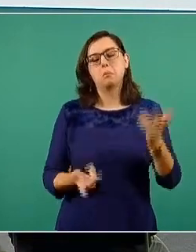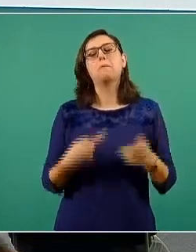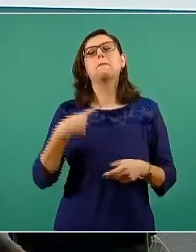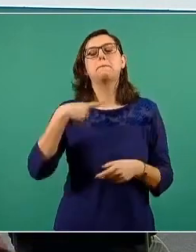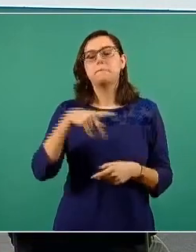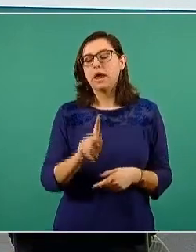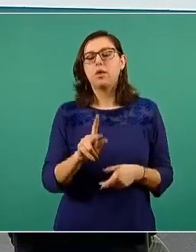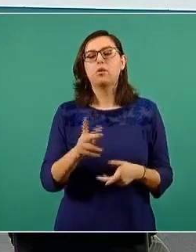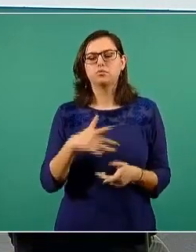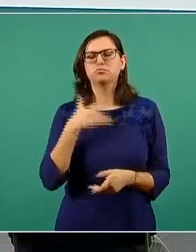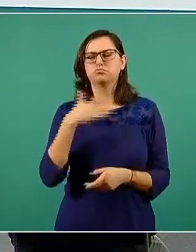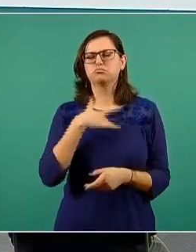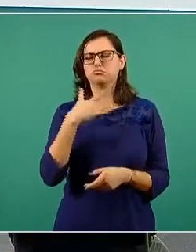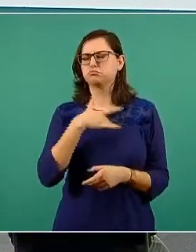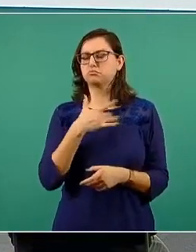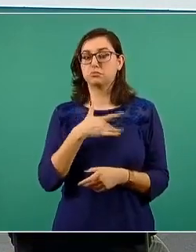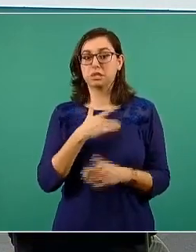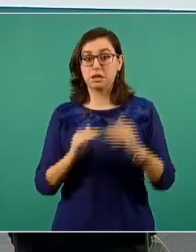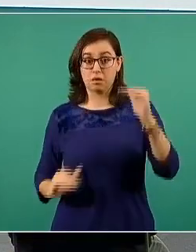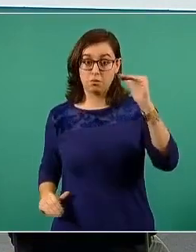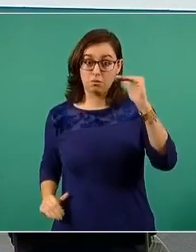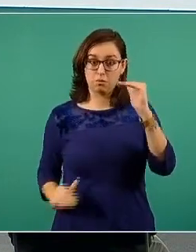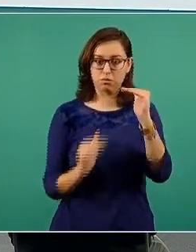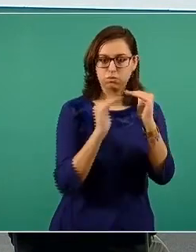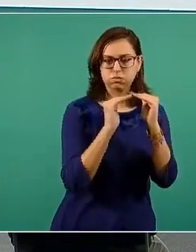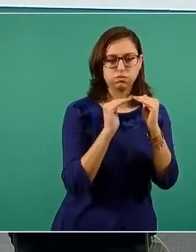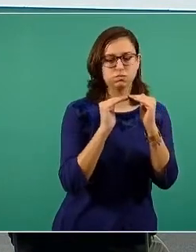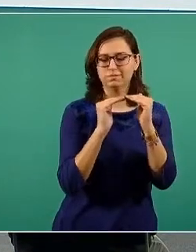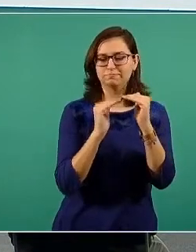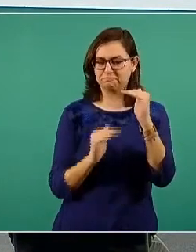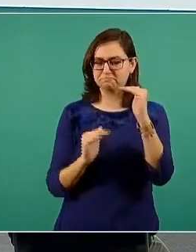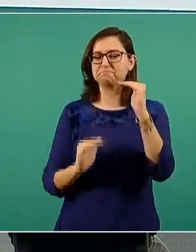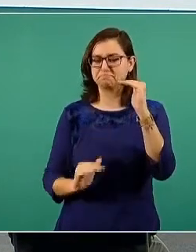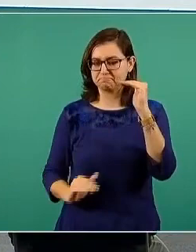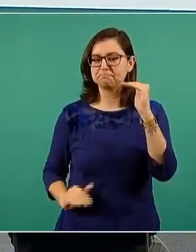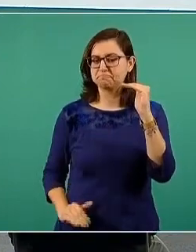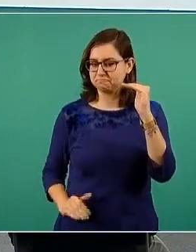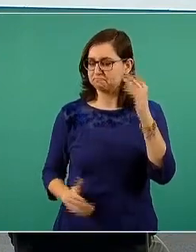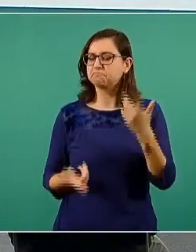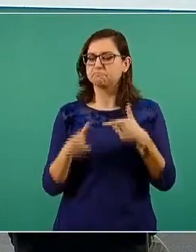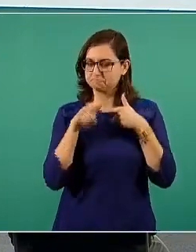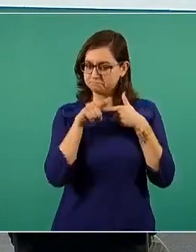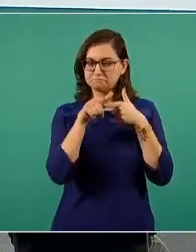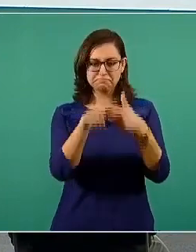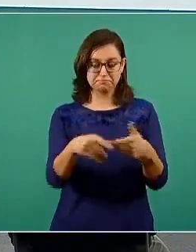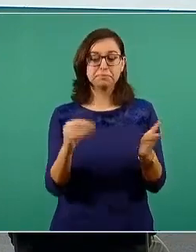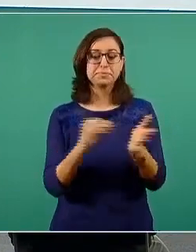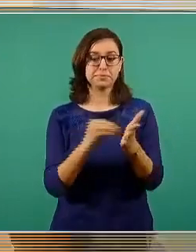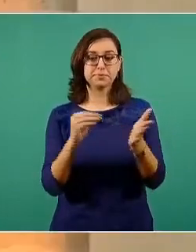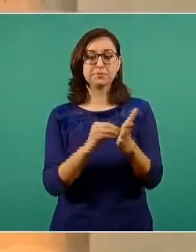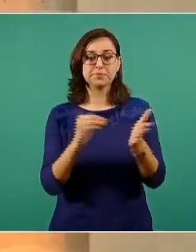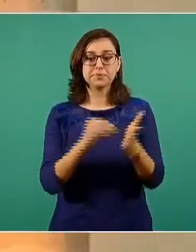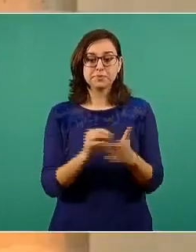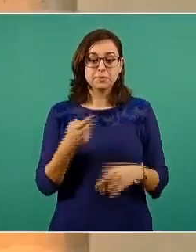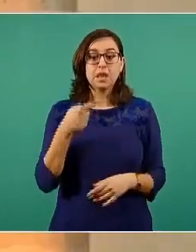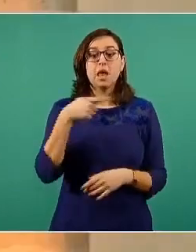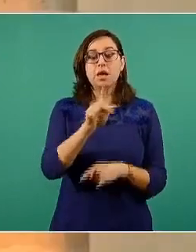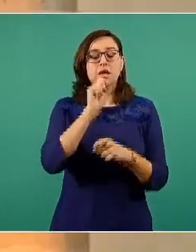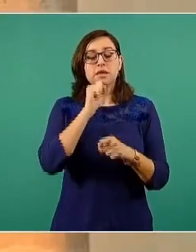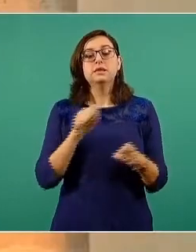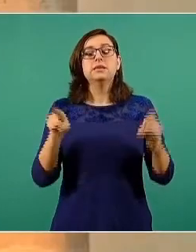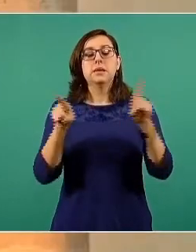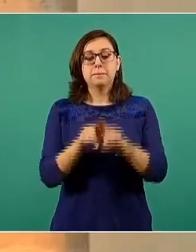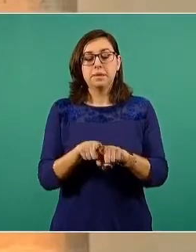llevamos tenemos una expectativa importante de poder cerrar la semana todavía con esta reducción. Sin embargo, decíamos, este